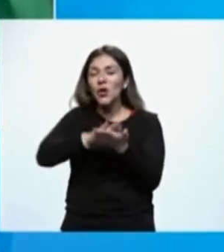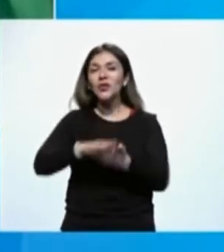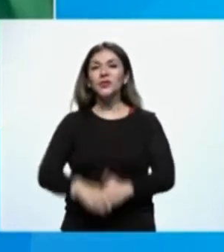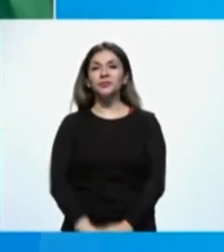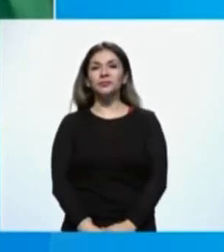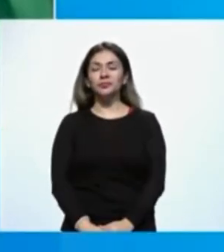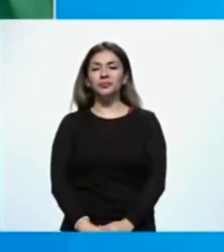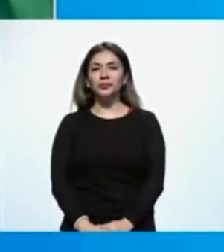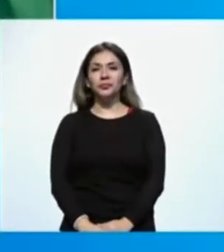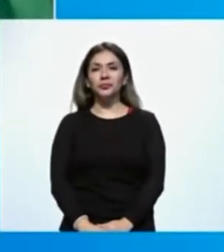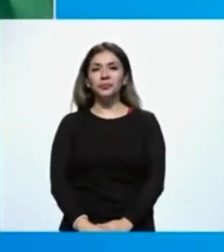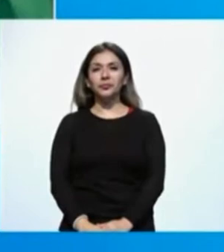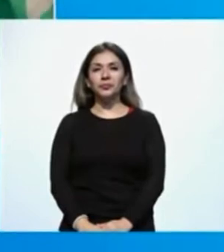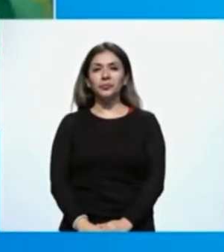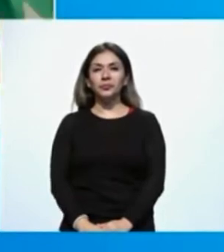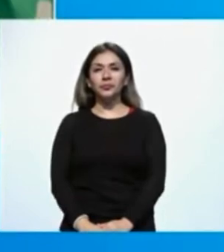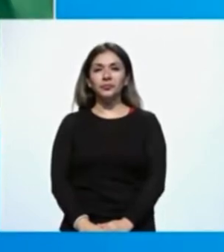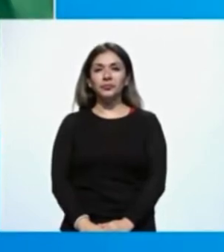Por suerte,